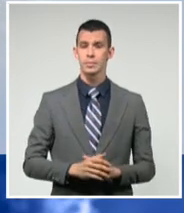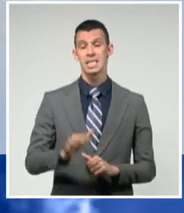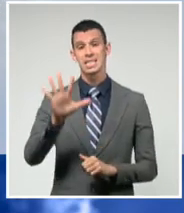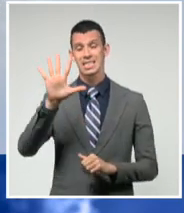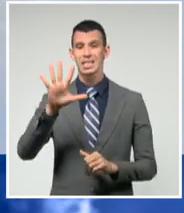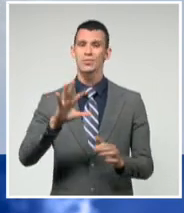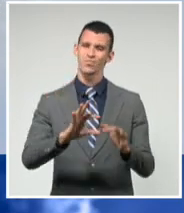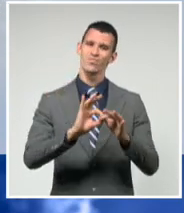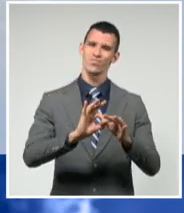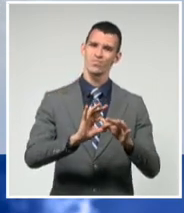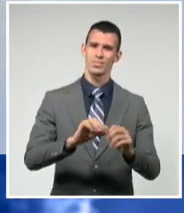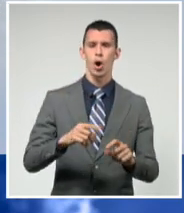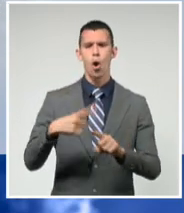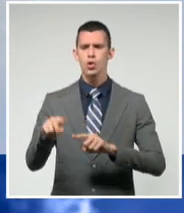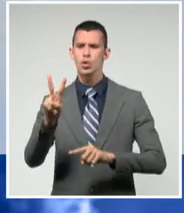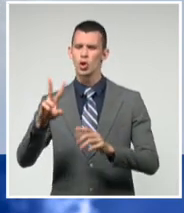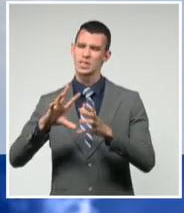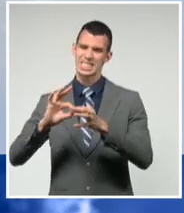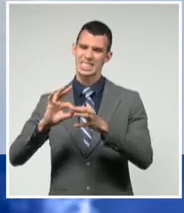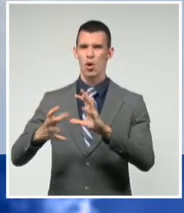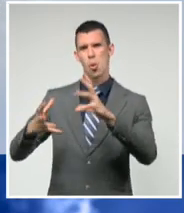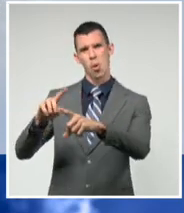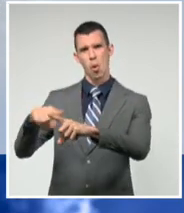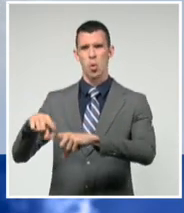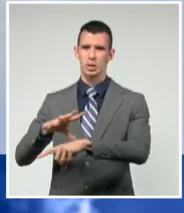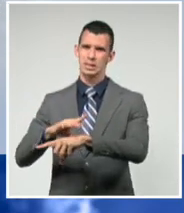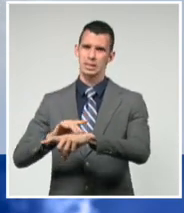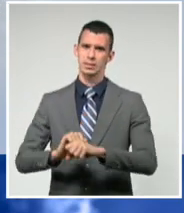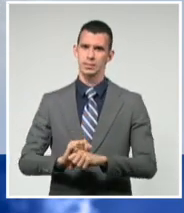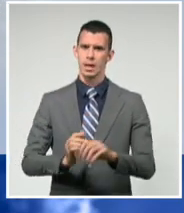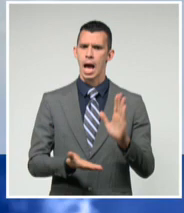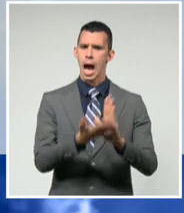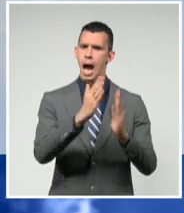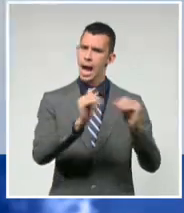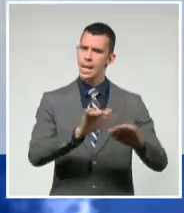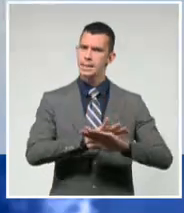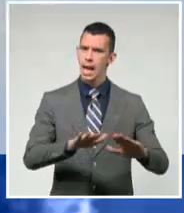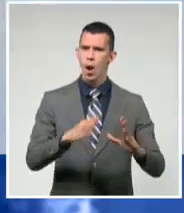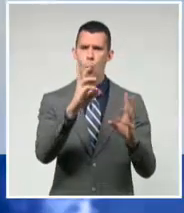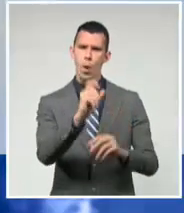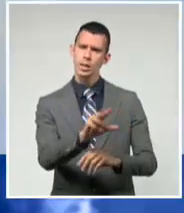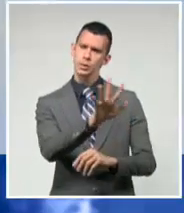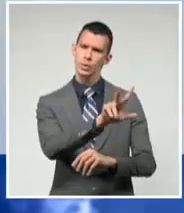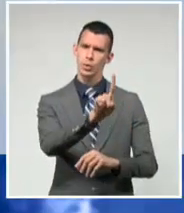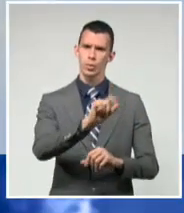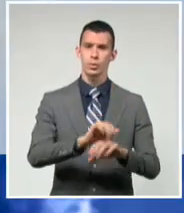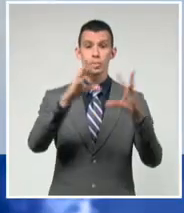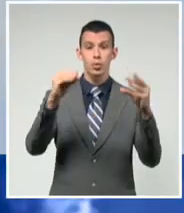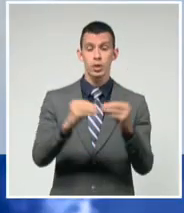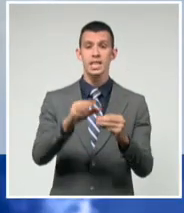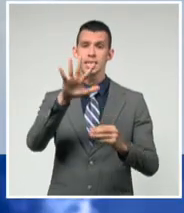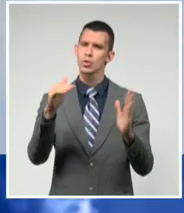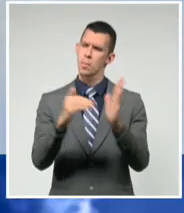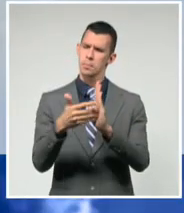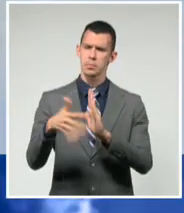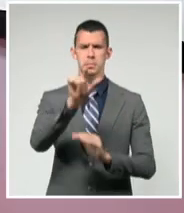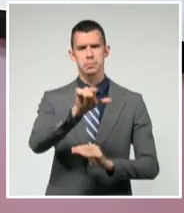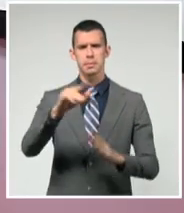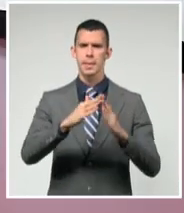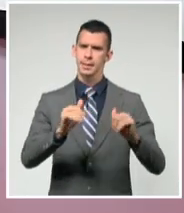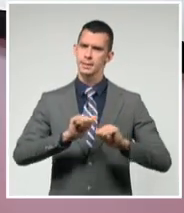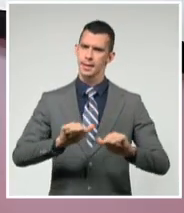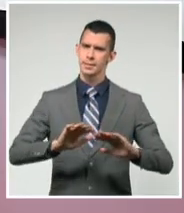encuentran en estado grave, 2 críticos y se otorgaron 51 altas para un acumulado de 5.653. Y en